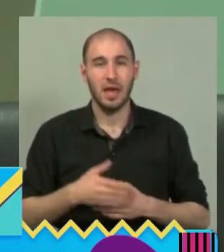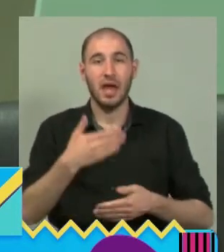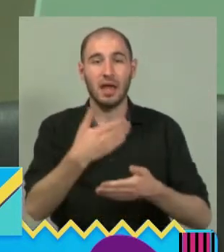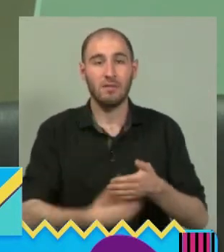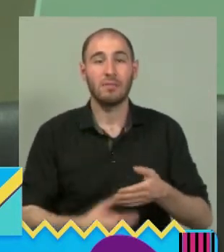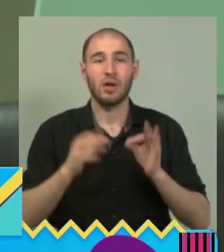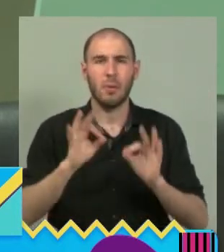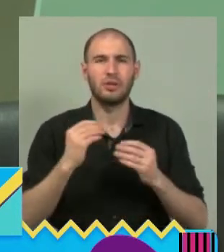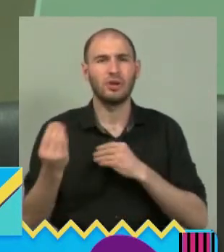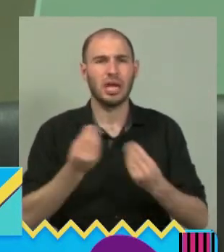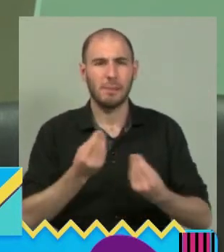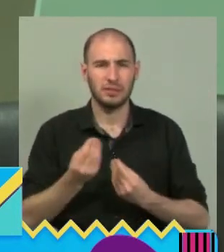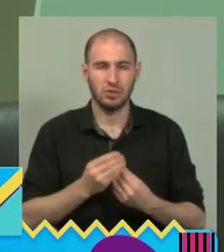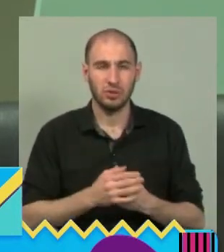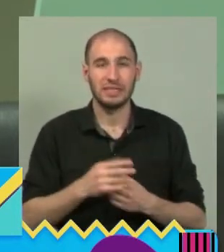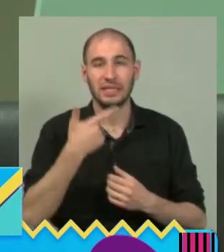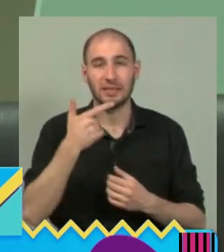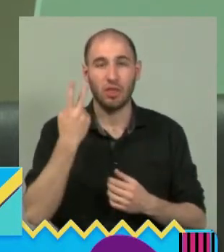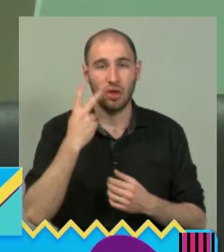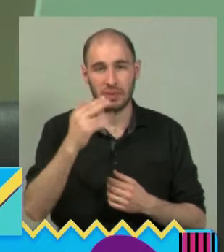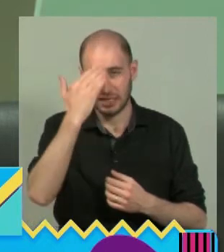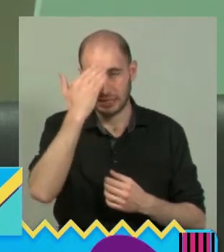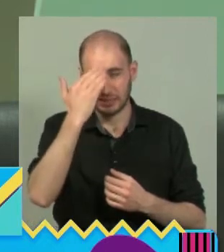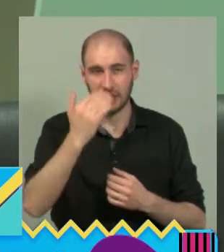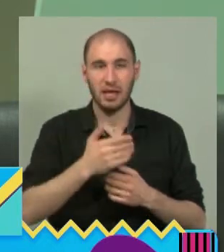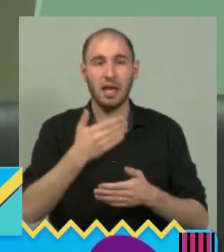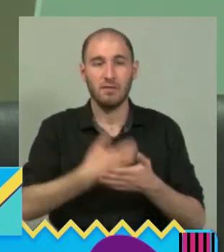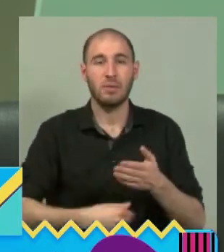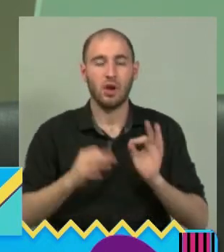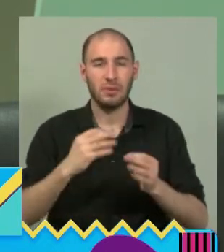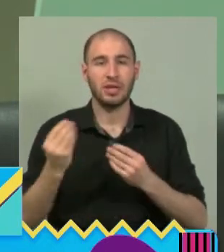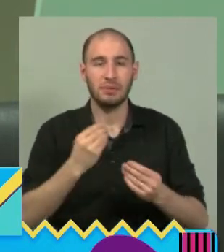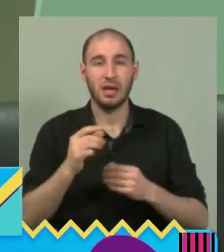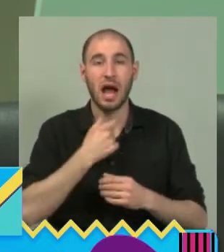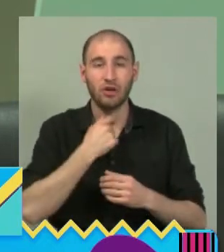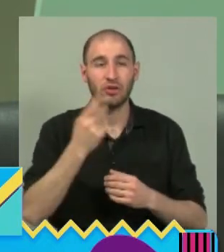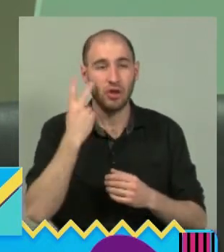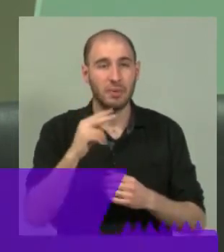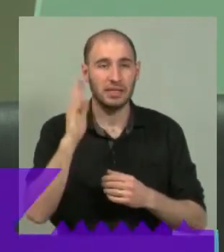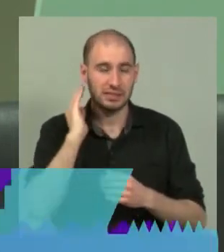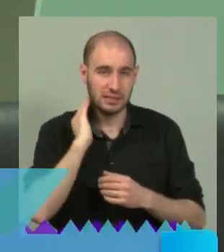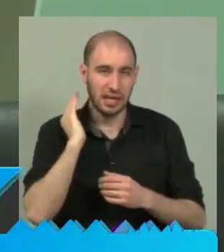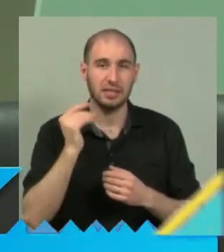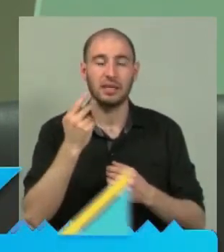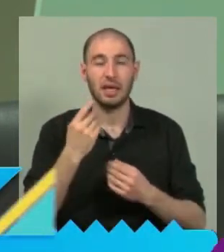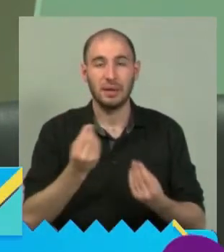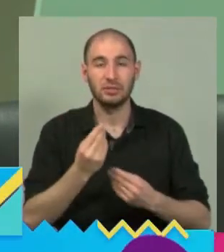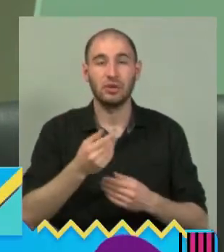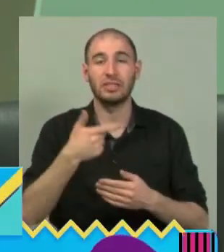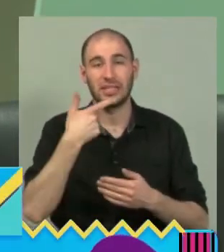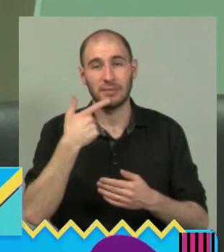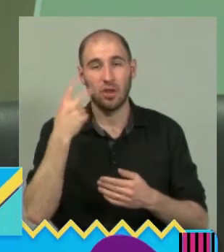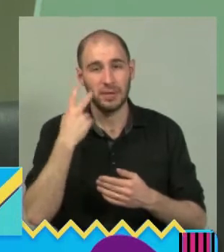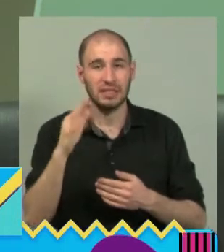informe completo de qué es lo que pasó en septiembre de 2015, el informe completo de qué es lo que pasó en agosto de 2016, el informe completo de lo que pasó en